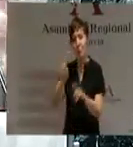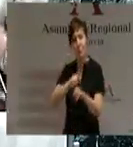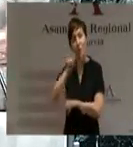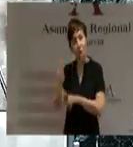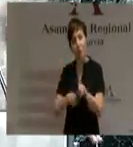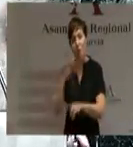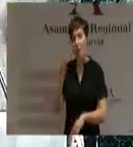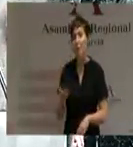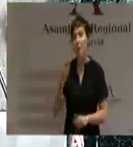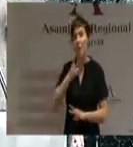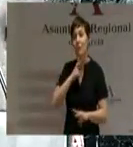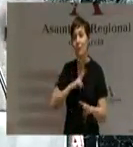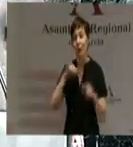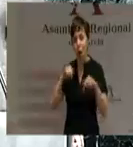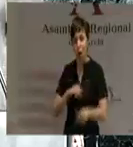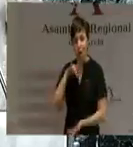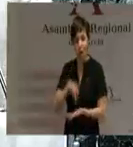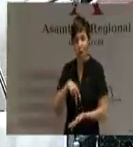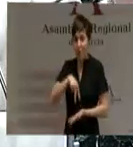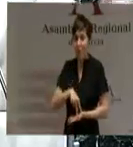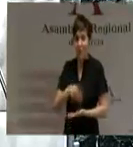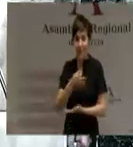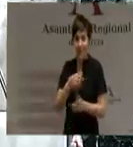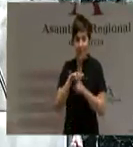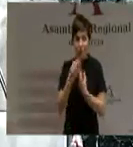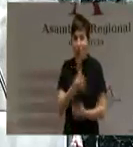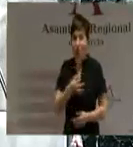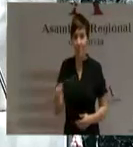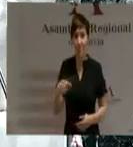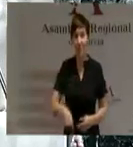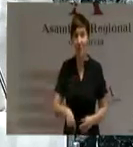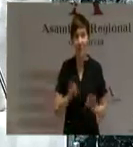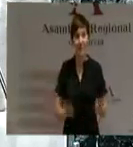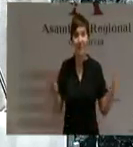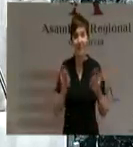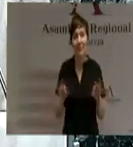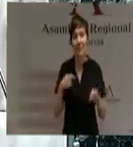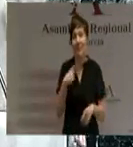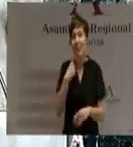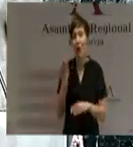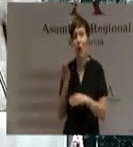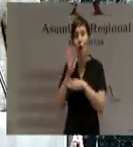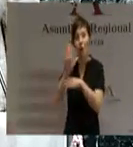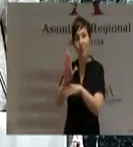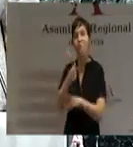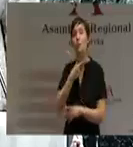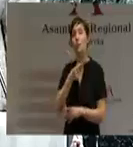relevantes y tocaba responder hoy. Le hemos hecho una oferta y nos gustaría que contestara.